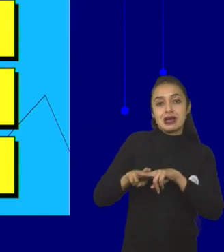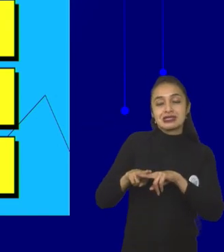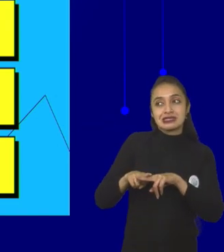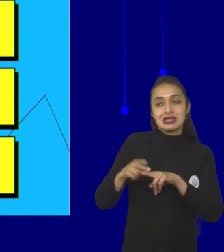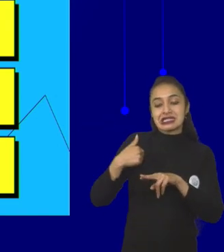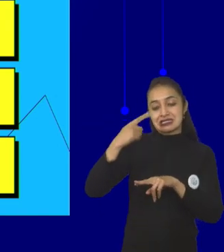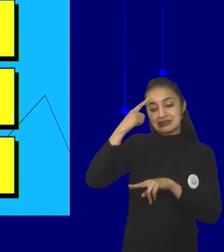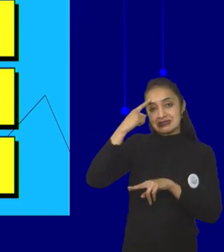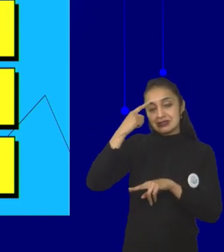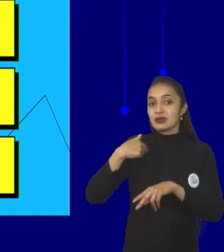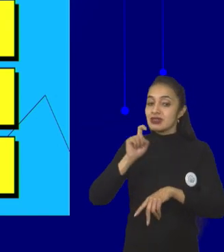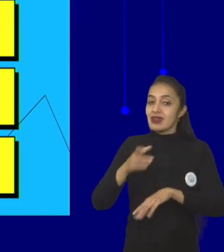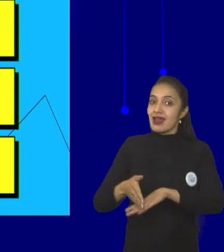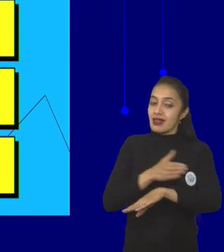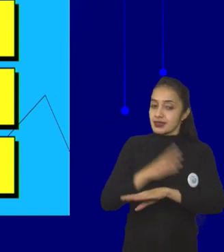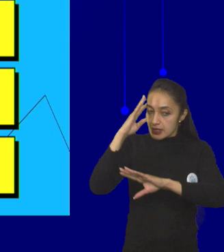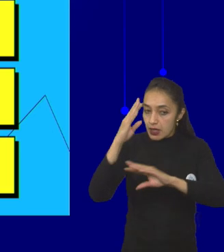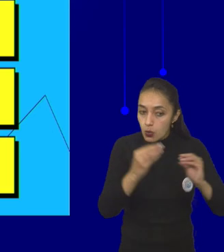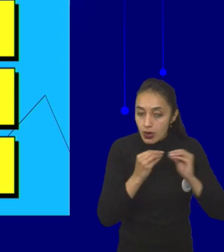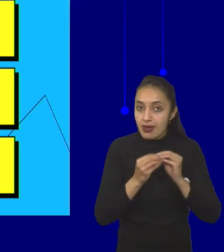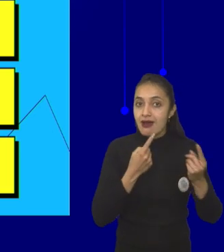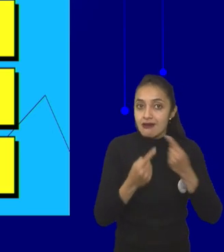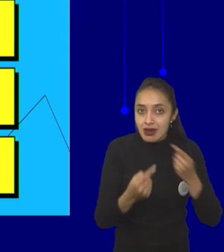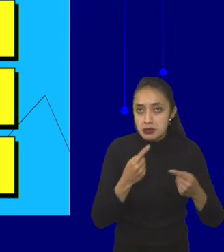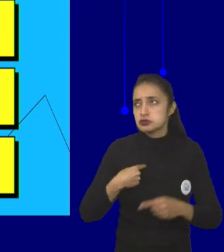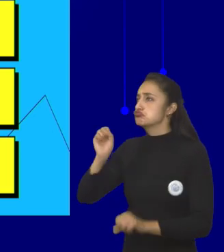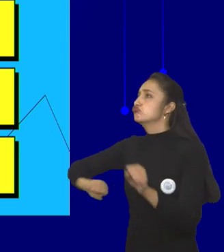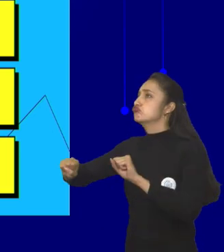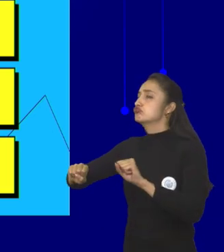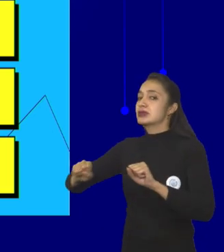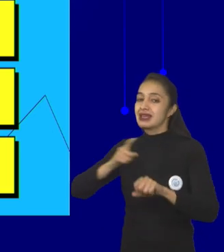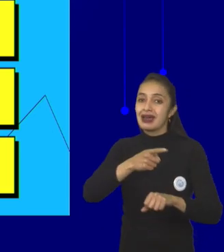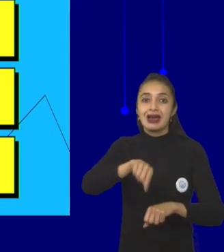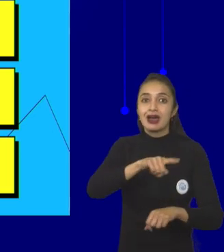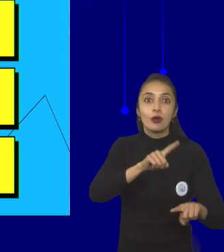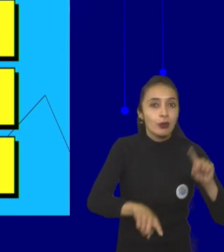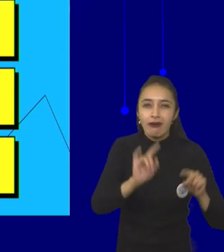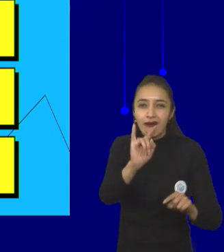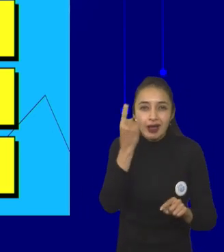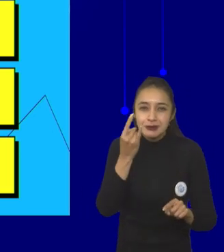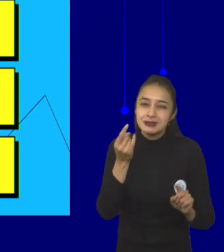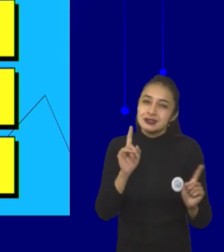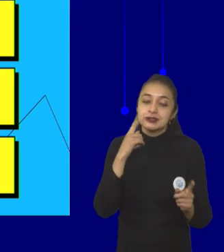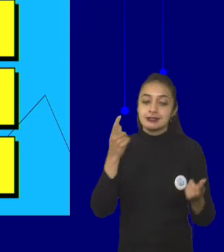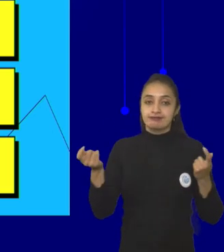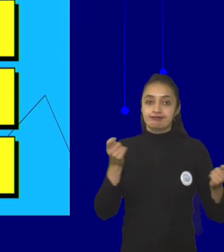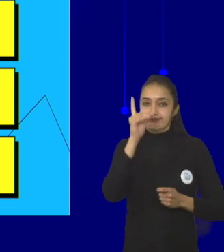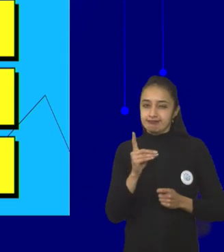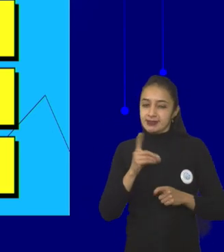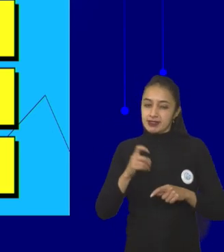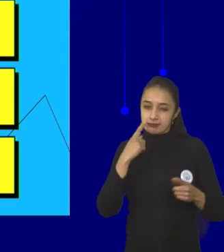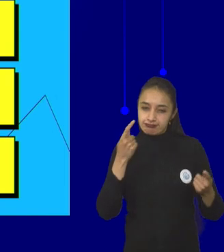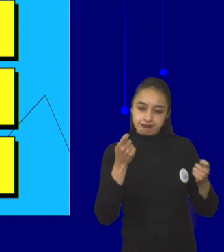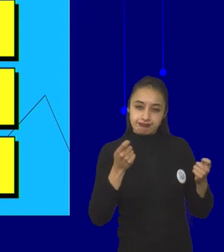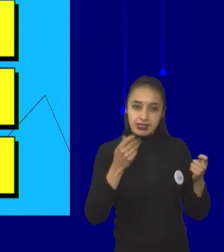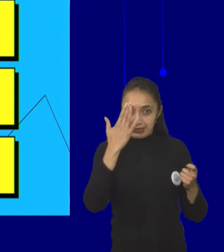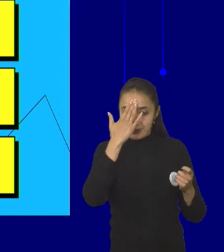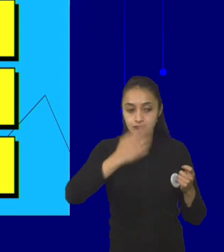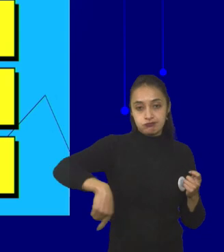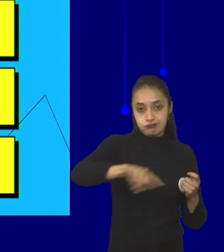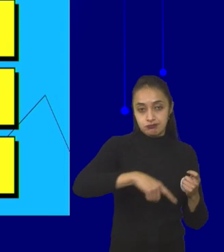equipo? ¿Lo hablaste? ¿Lo has negociado? Entonces, todo impacta. Lo bueno y lo malo que ustedes hagan